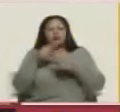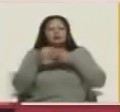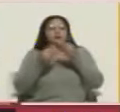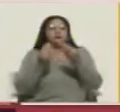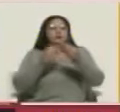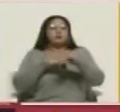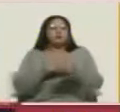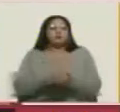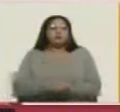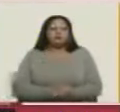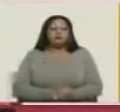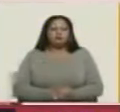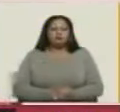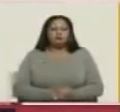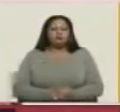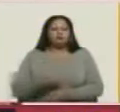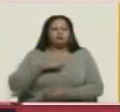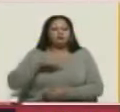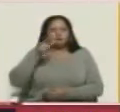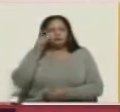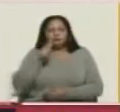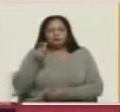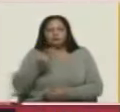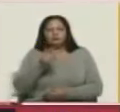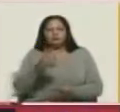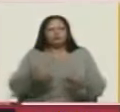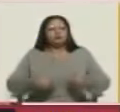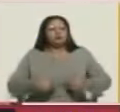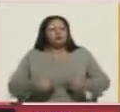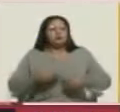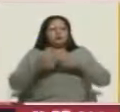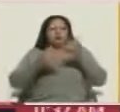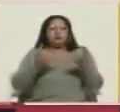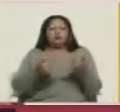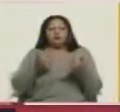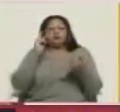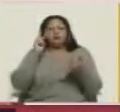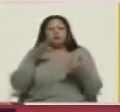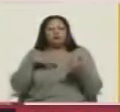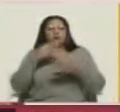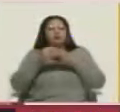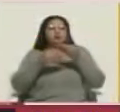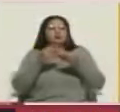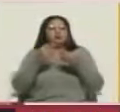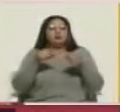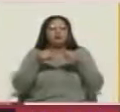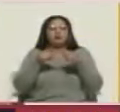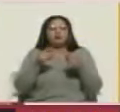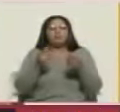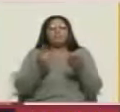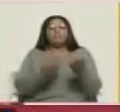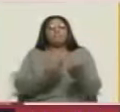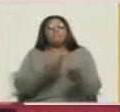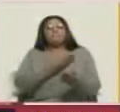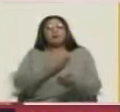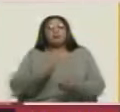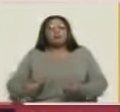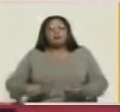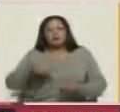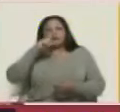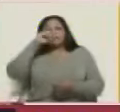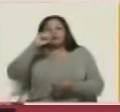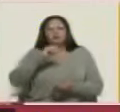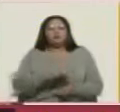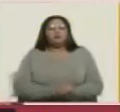consenso, porque nuestro pueblo está muy claro del esfuerzo titánico que ha venido haciendo el hermano presidente Nicolás Maduro al